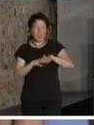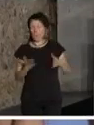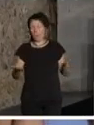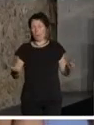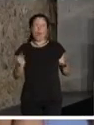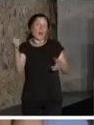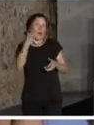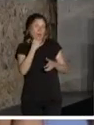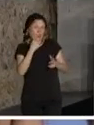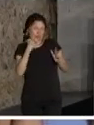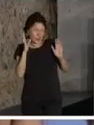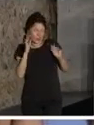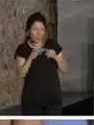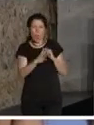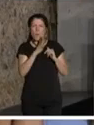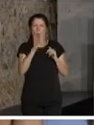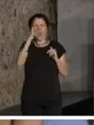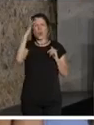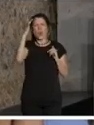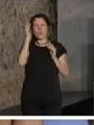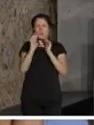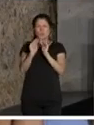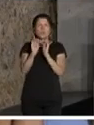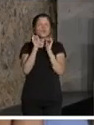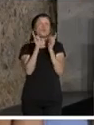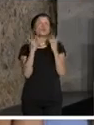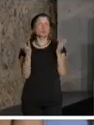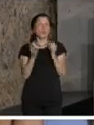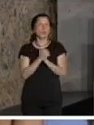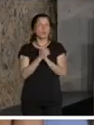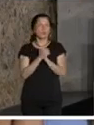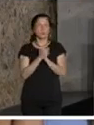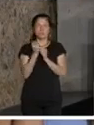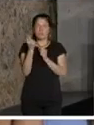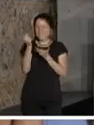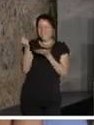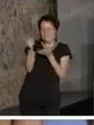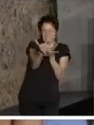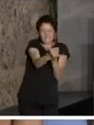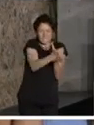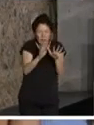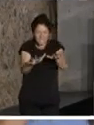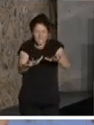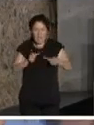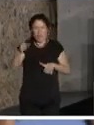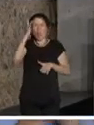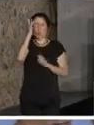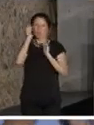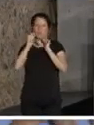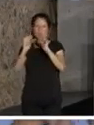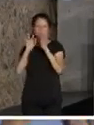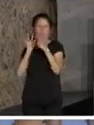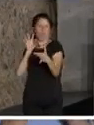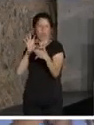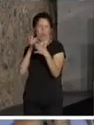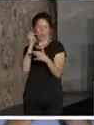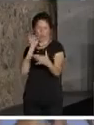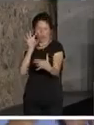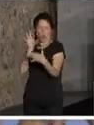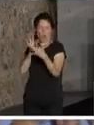derechas como ellos como ellos dicen porque su ideología simplemente es forrarse esa es la ideología que tiene